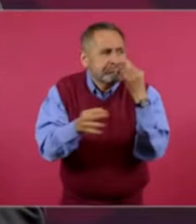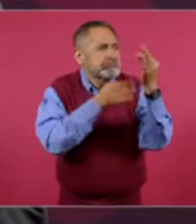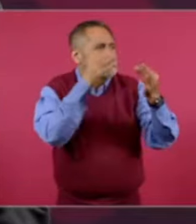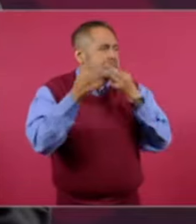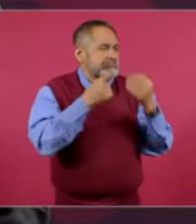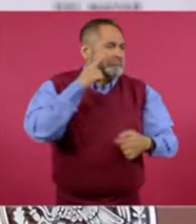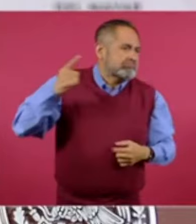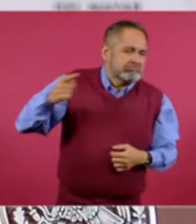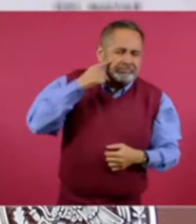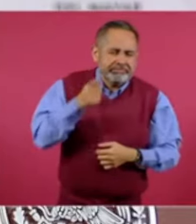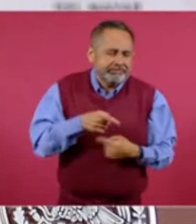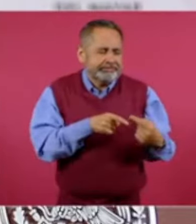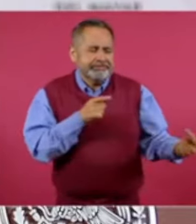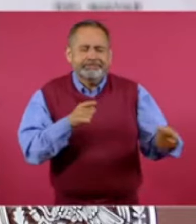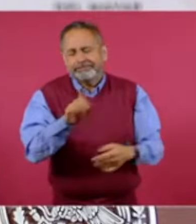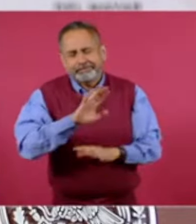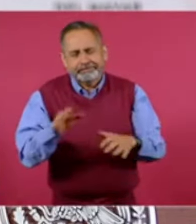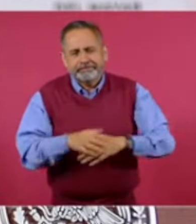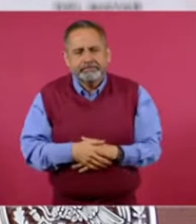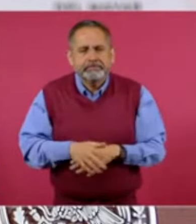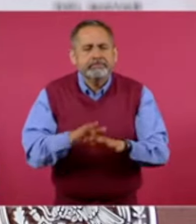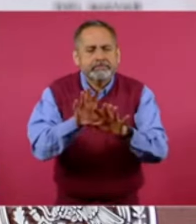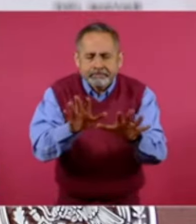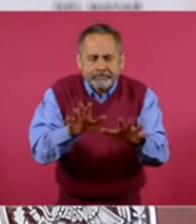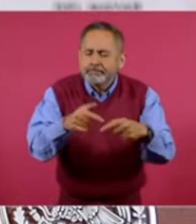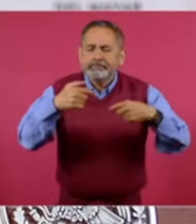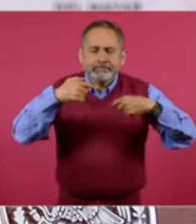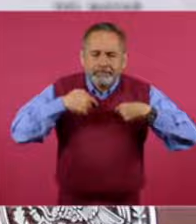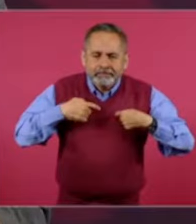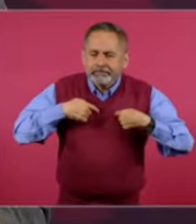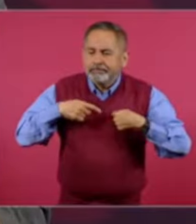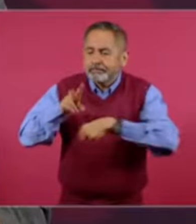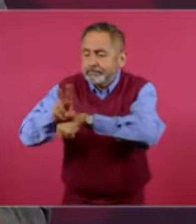nuestros adversarios. Bien, nosotros somos muy respetuosos.